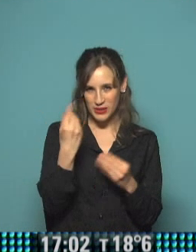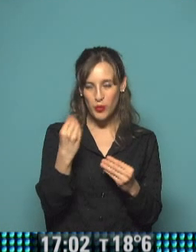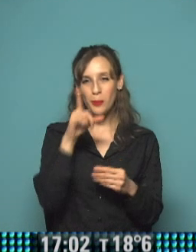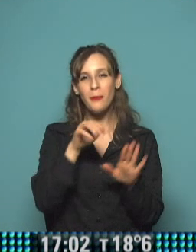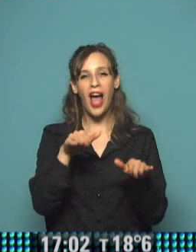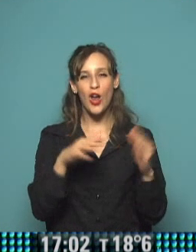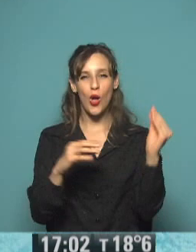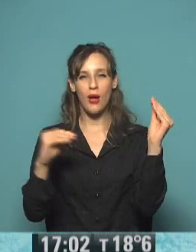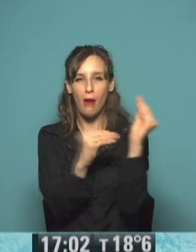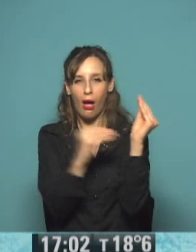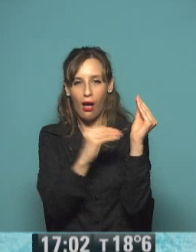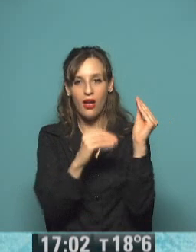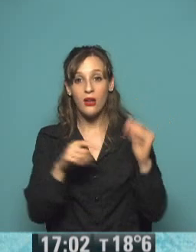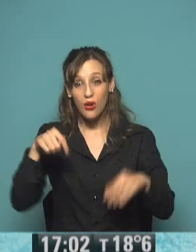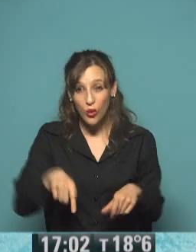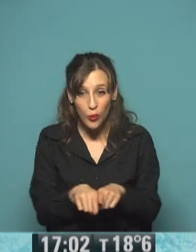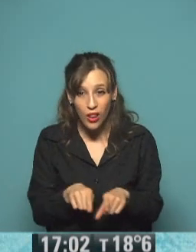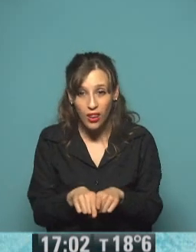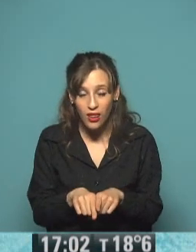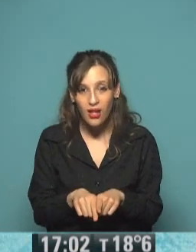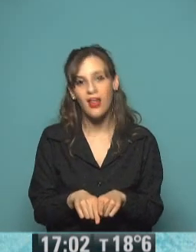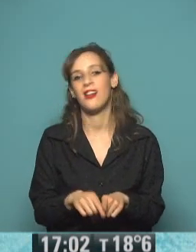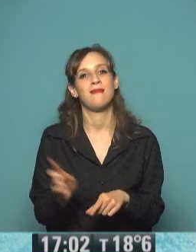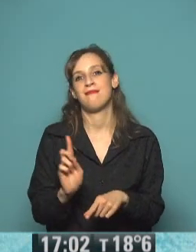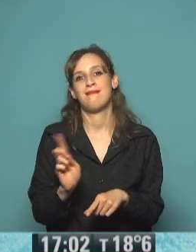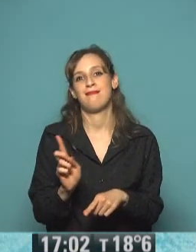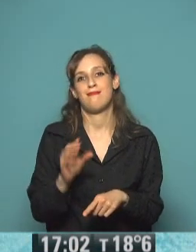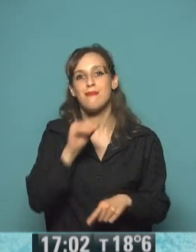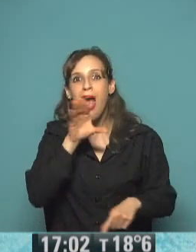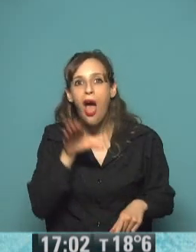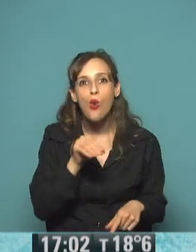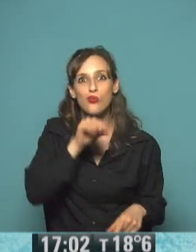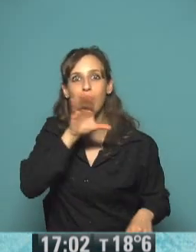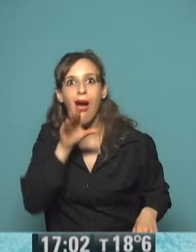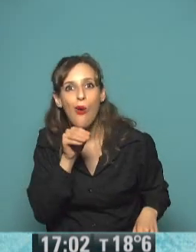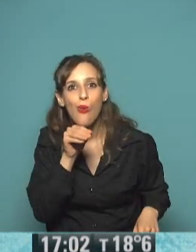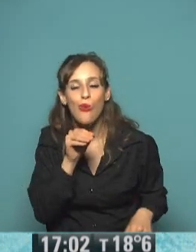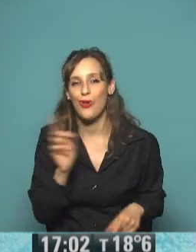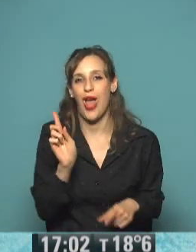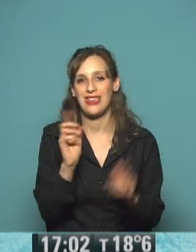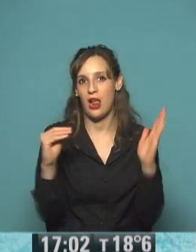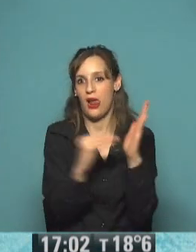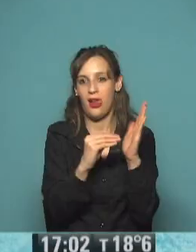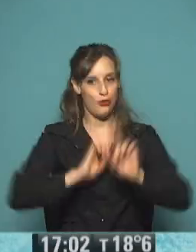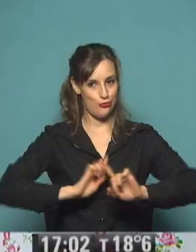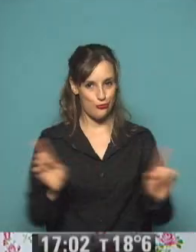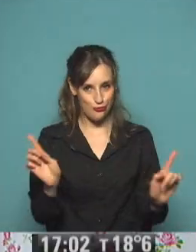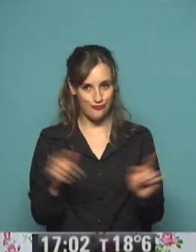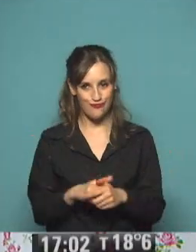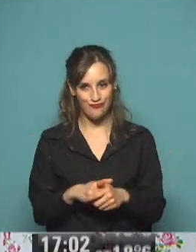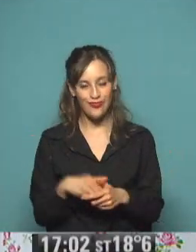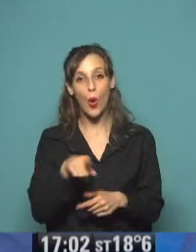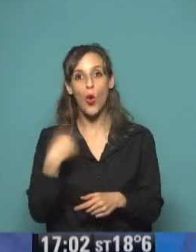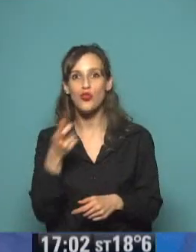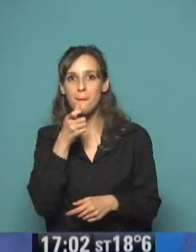nuestro caso no hace eso, hace otra ¿qué cosa. Hace? No, y se hace miau, miau, maulla. Muy bien. Otra maulla. Palabra para incorporar,